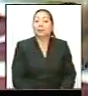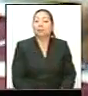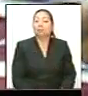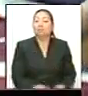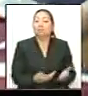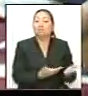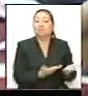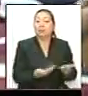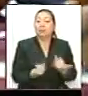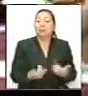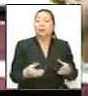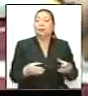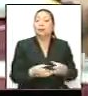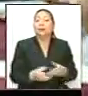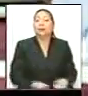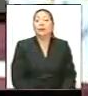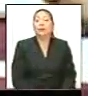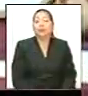bienvenidos a esta comisión.